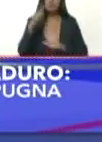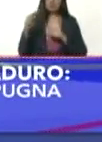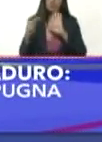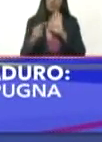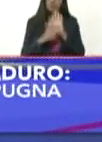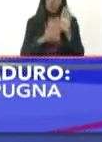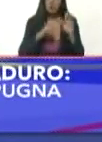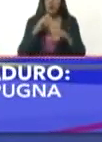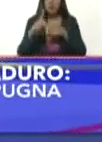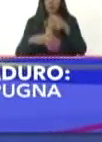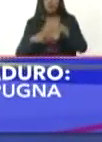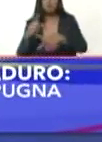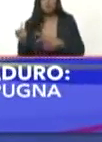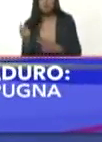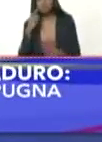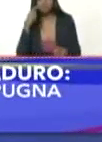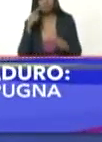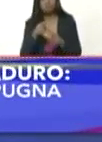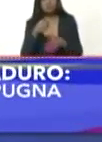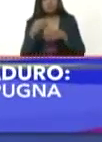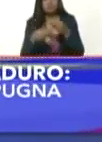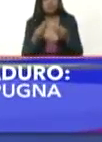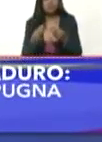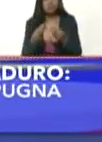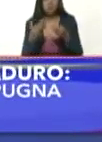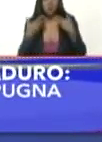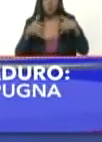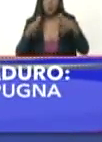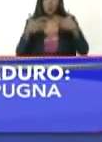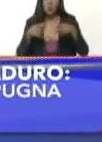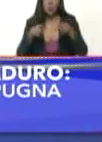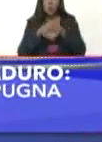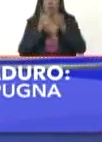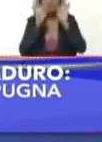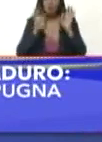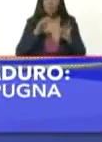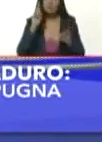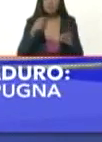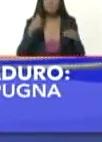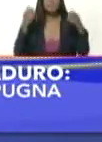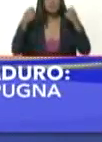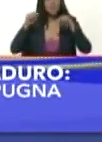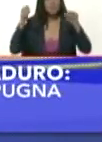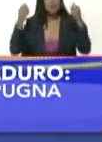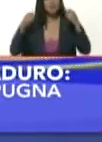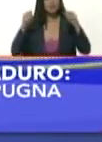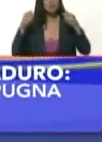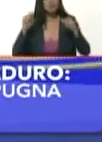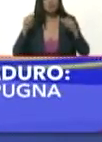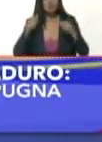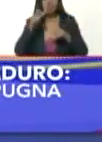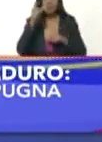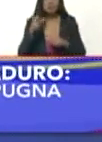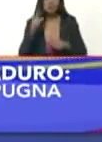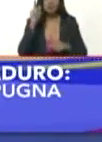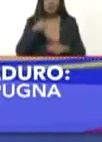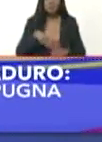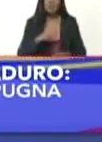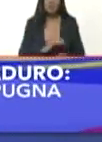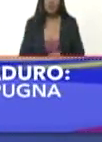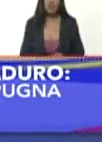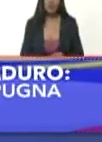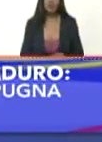el proceso para definir la creación de un ejército, la preparación de los soldados,